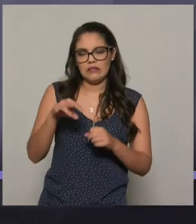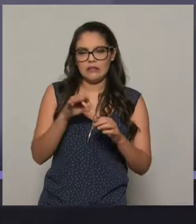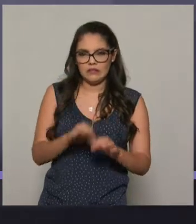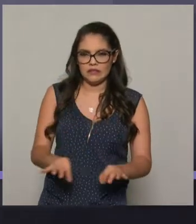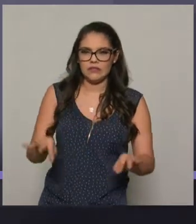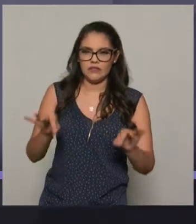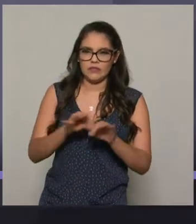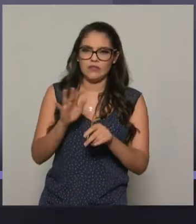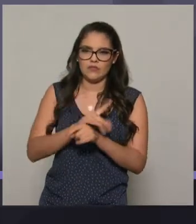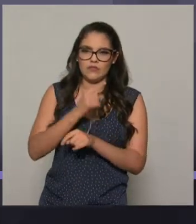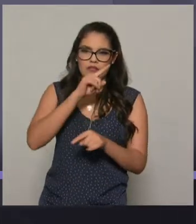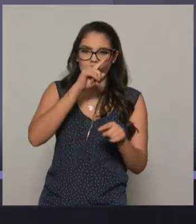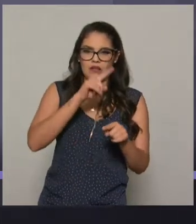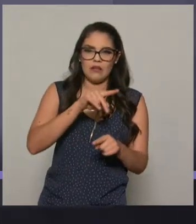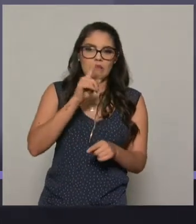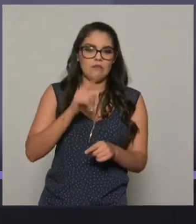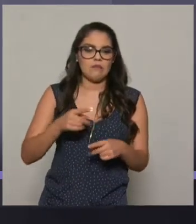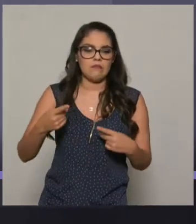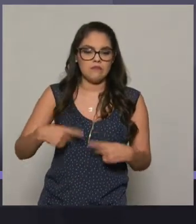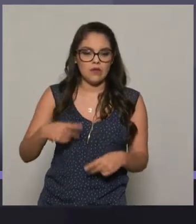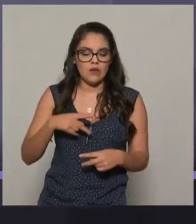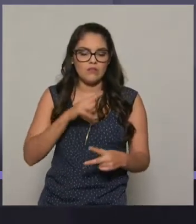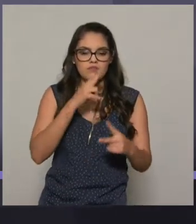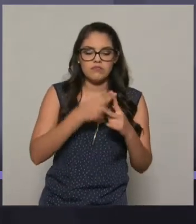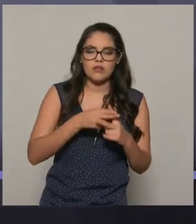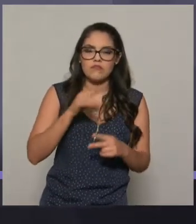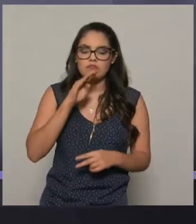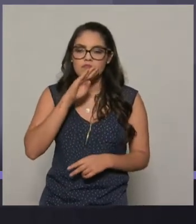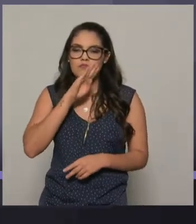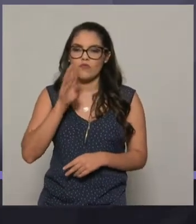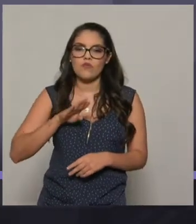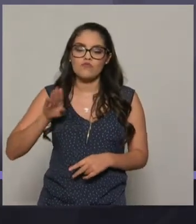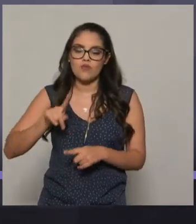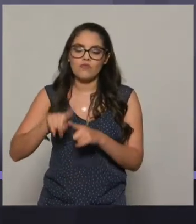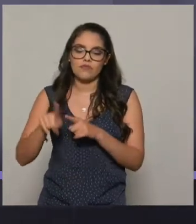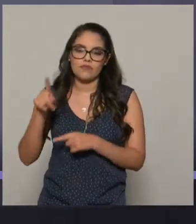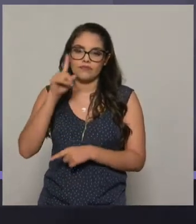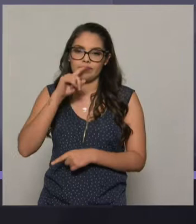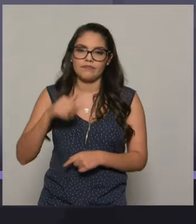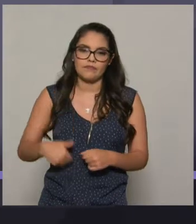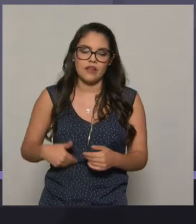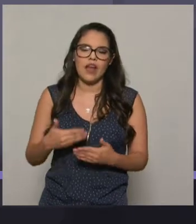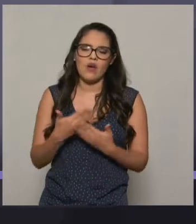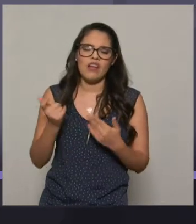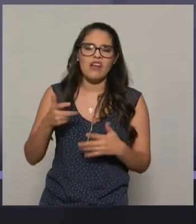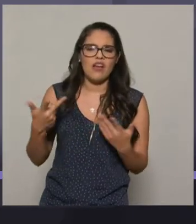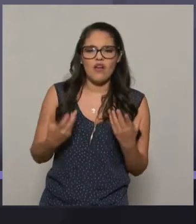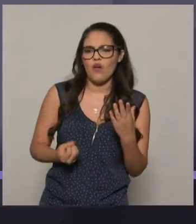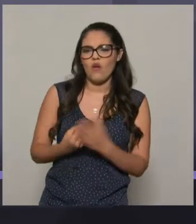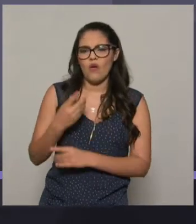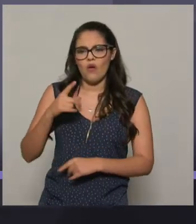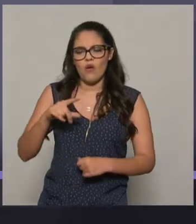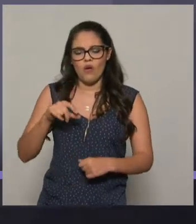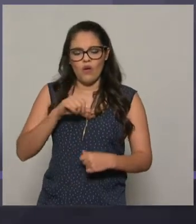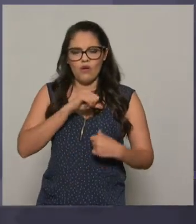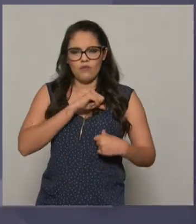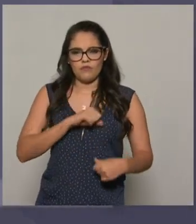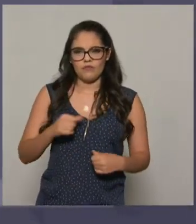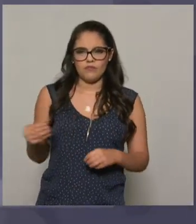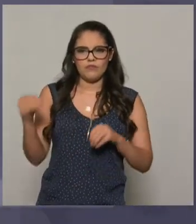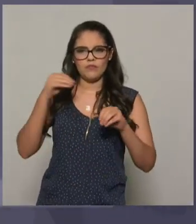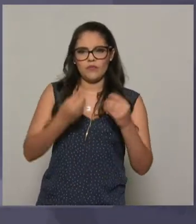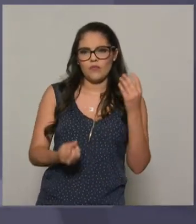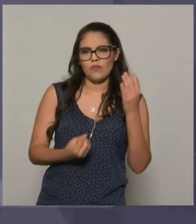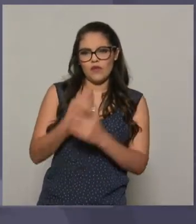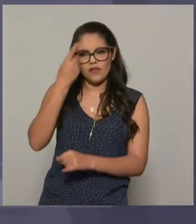está quitando vidas de las calles. ¿Qué estamos haciendo desde el gobierno de la ciudad con esta nueva administración? Se hizo un cambio importante que es la creación de